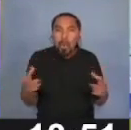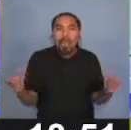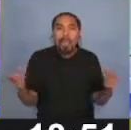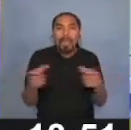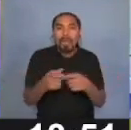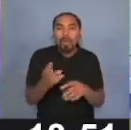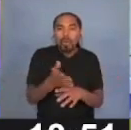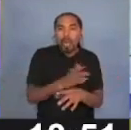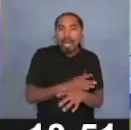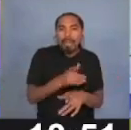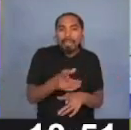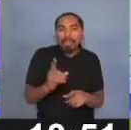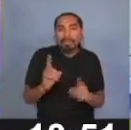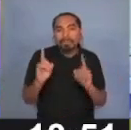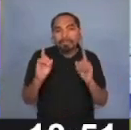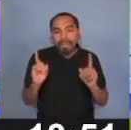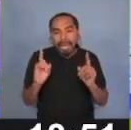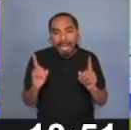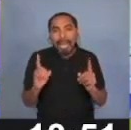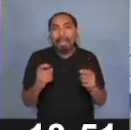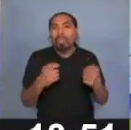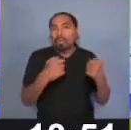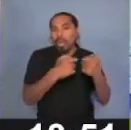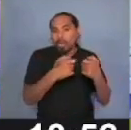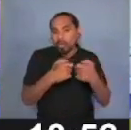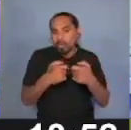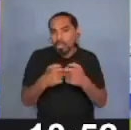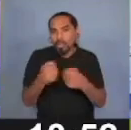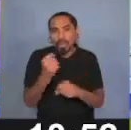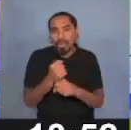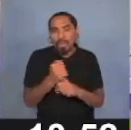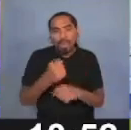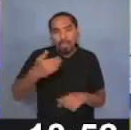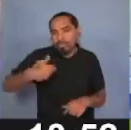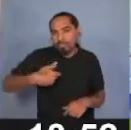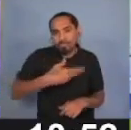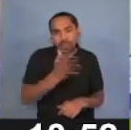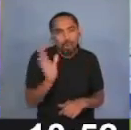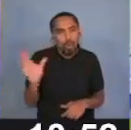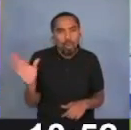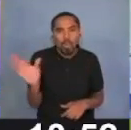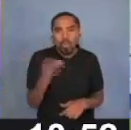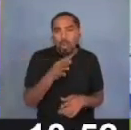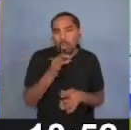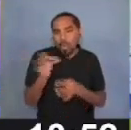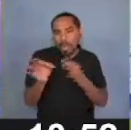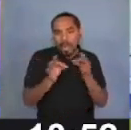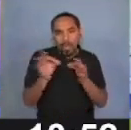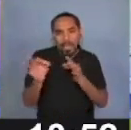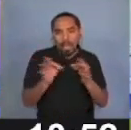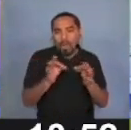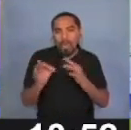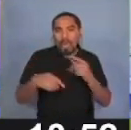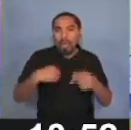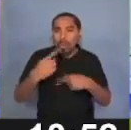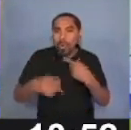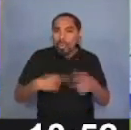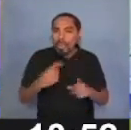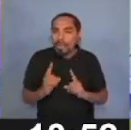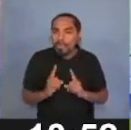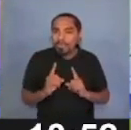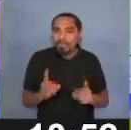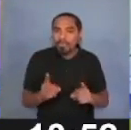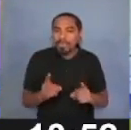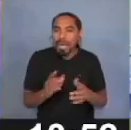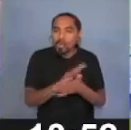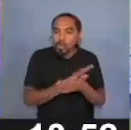los sectores, no solamente con el educativo, para poder llevar adelante y seguir con esta posibilidad de destrabar este